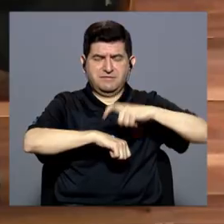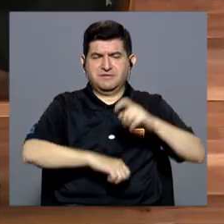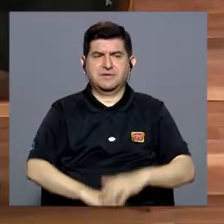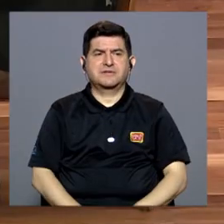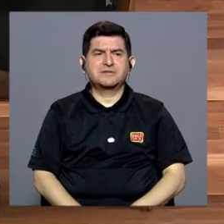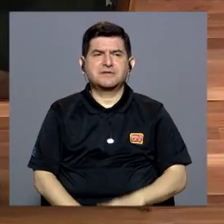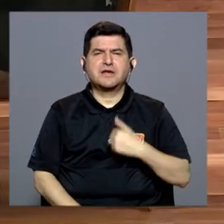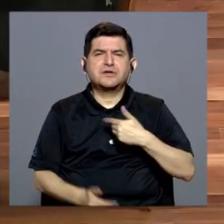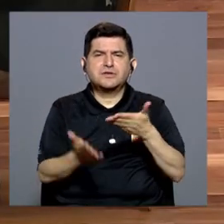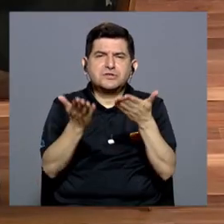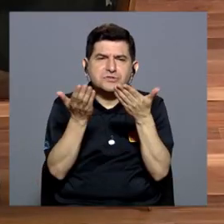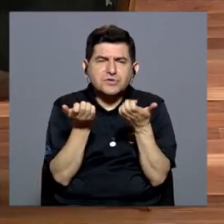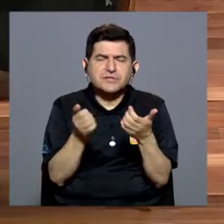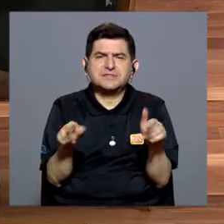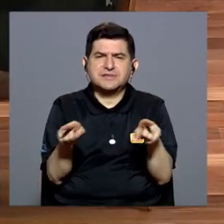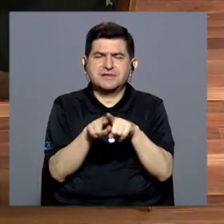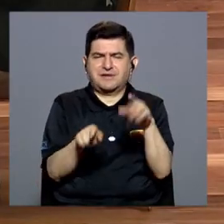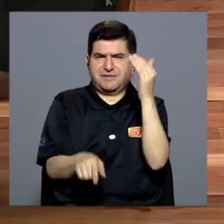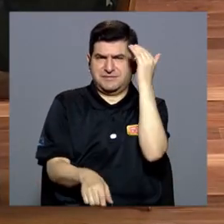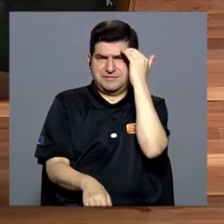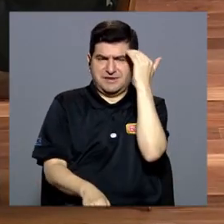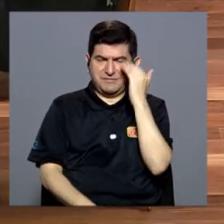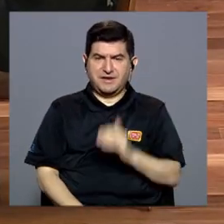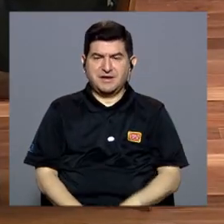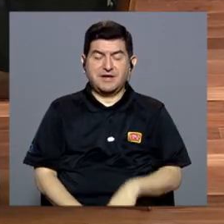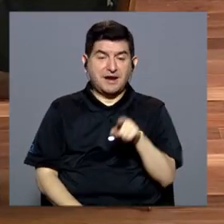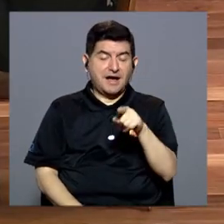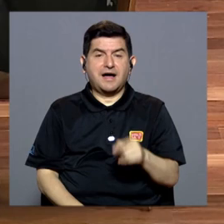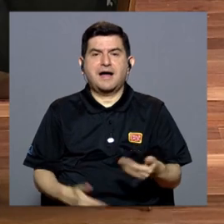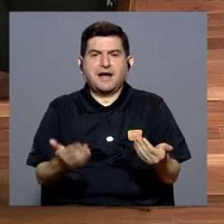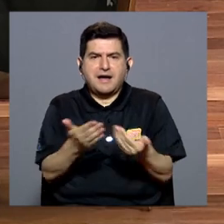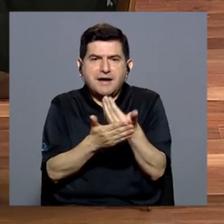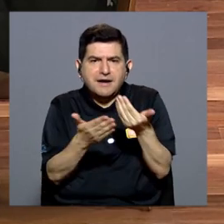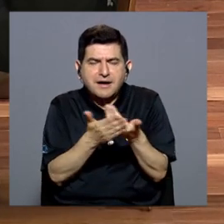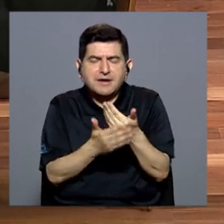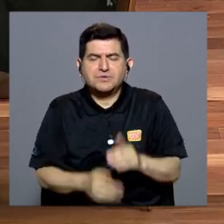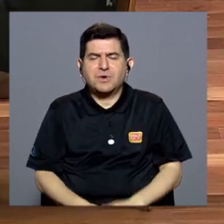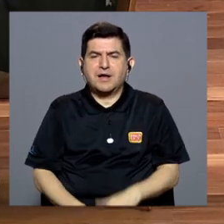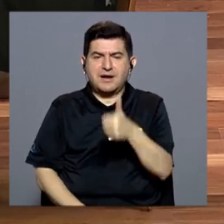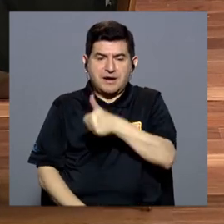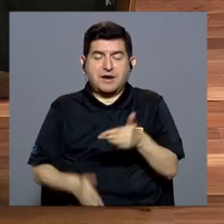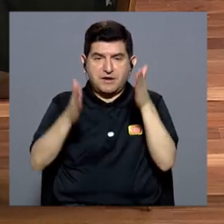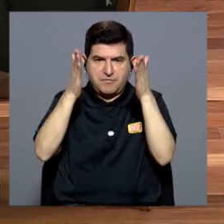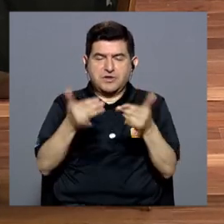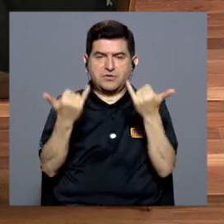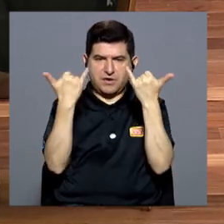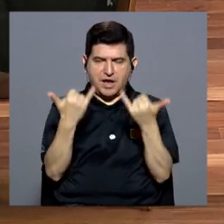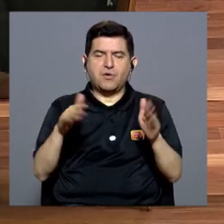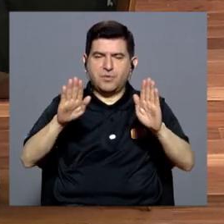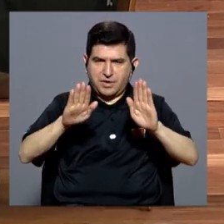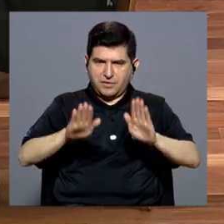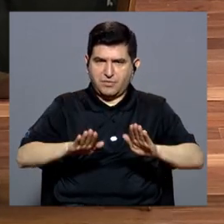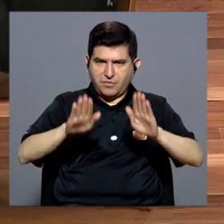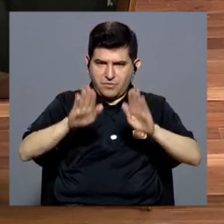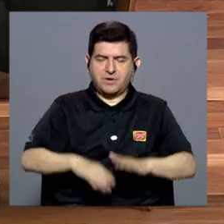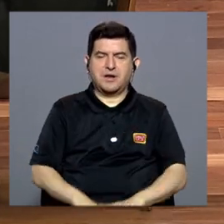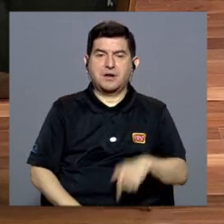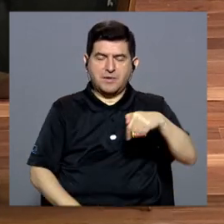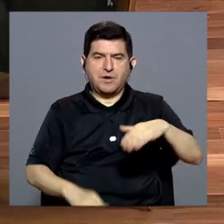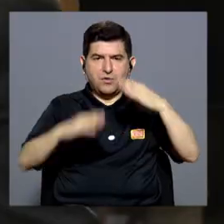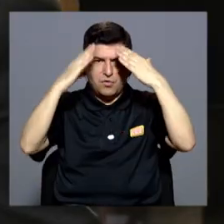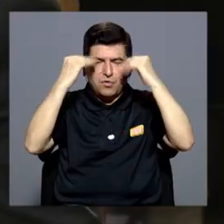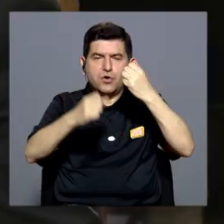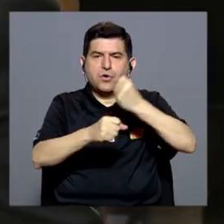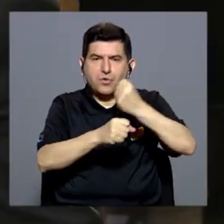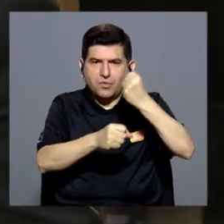Obviamente, quisiera también saber cómo a ese tono de actualidad la rectoría, ahora ya más reposadamente, hoy con un informe de